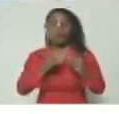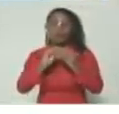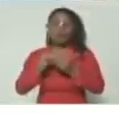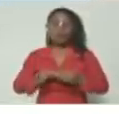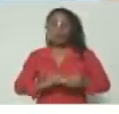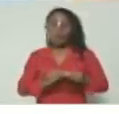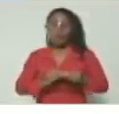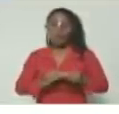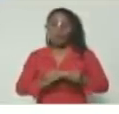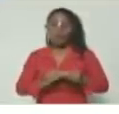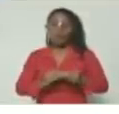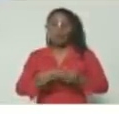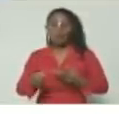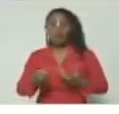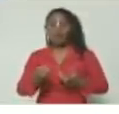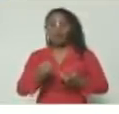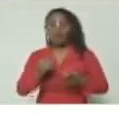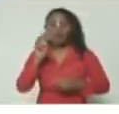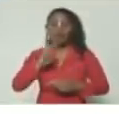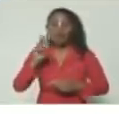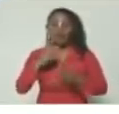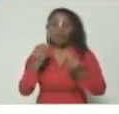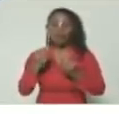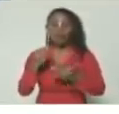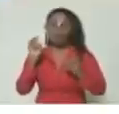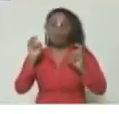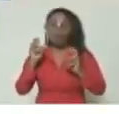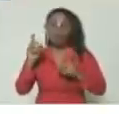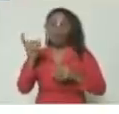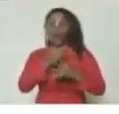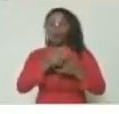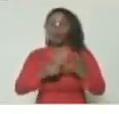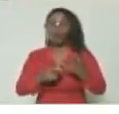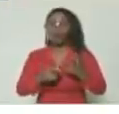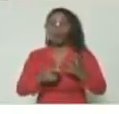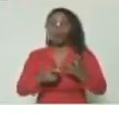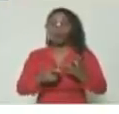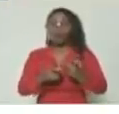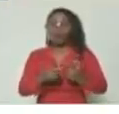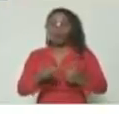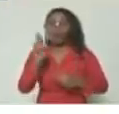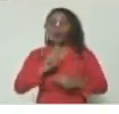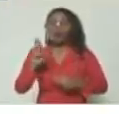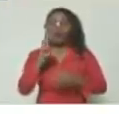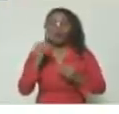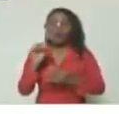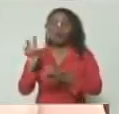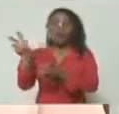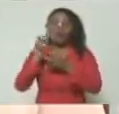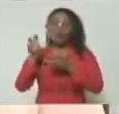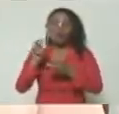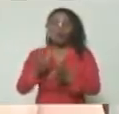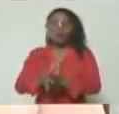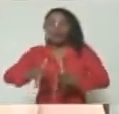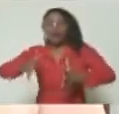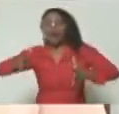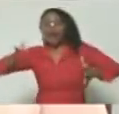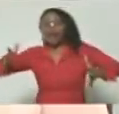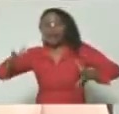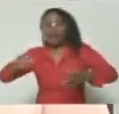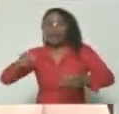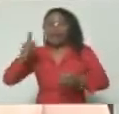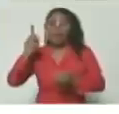y consume, señora vicepresidenta, no sé si tiene los datos ahí, consume, importa gran cantidad